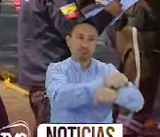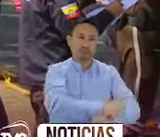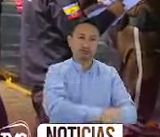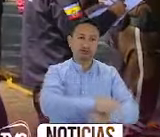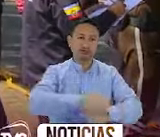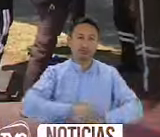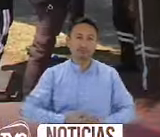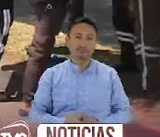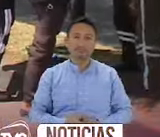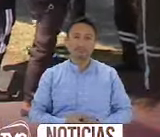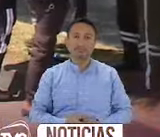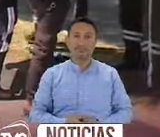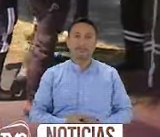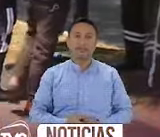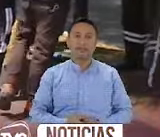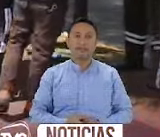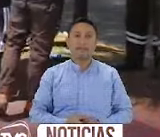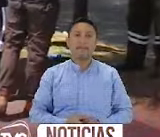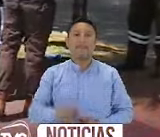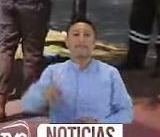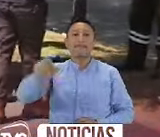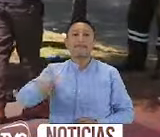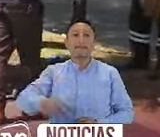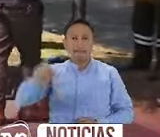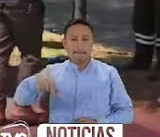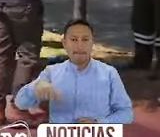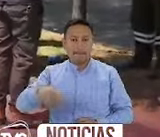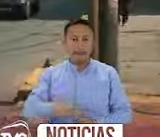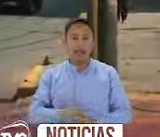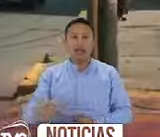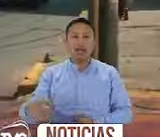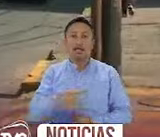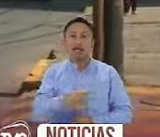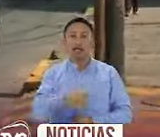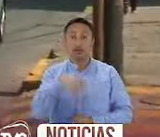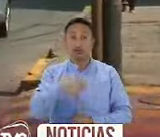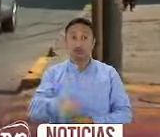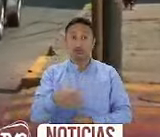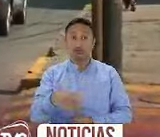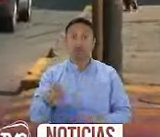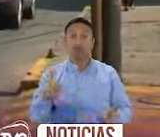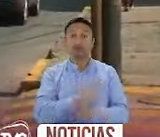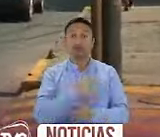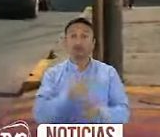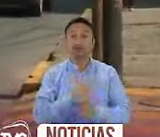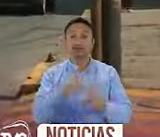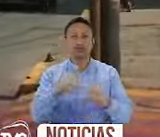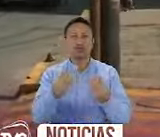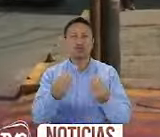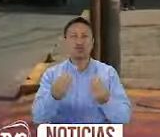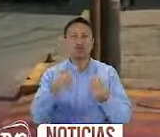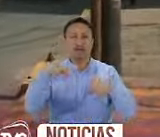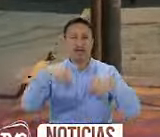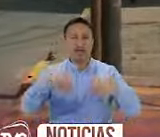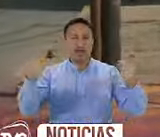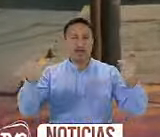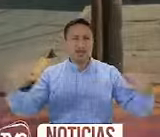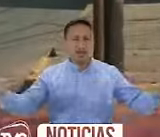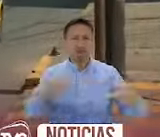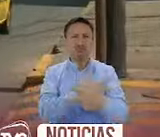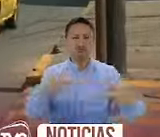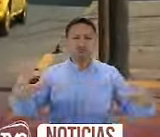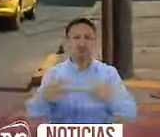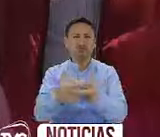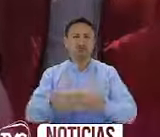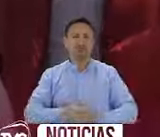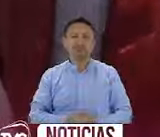De acuerdo a los moradores, esta intersección es altamente peligrosa debido al exceso de velocidad con la que circulan los buses. Tenemos